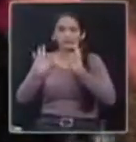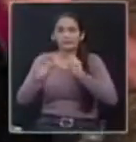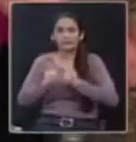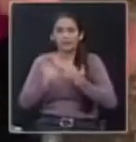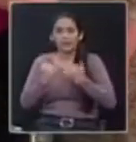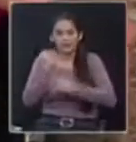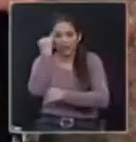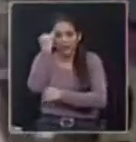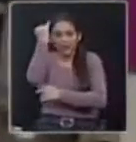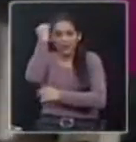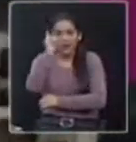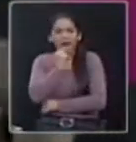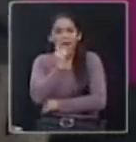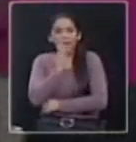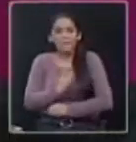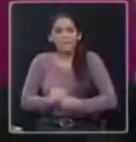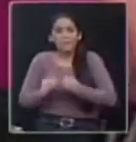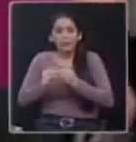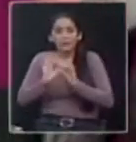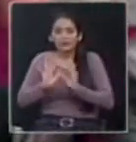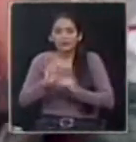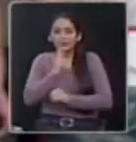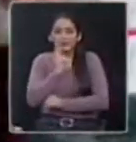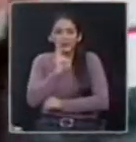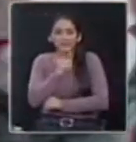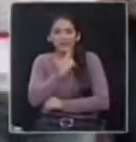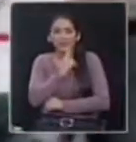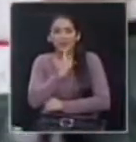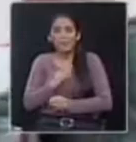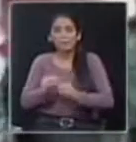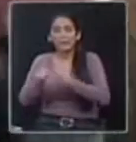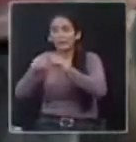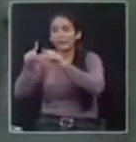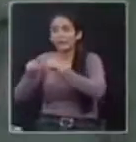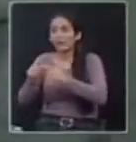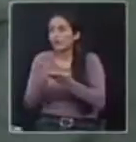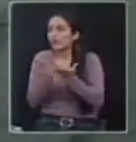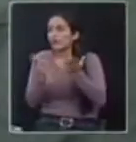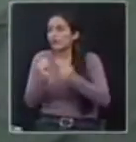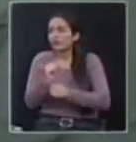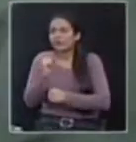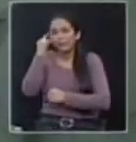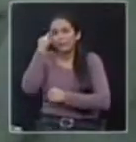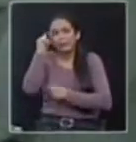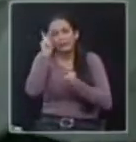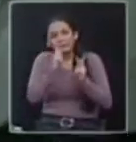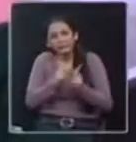idea de hacer crecer su negocio, pero aún se encuentra en planes en qué punto de la ciudad lo hará.